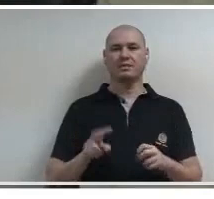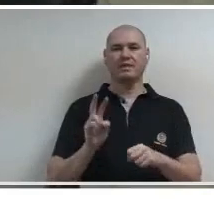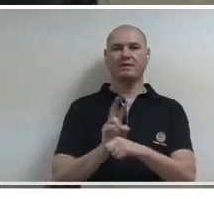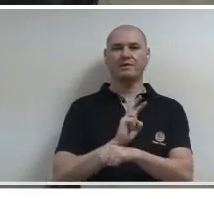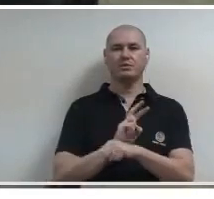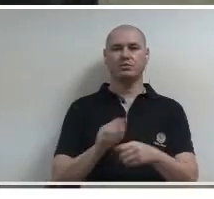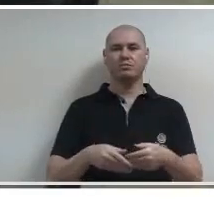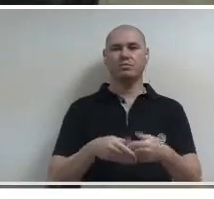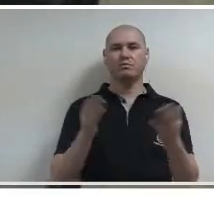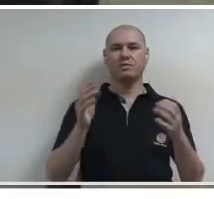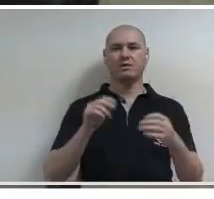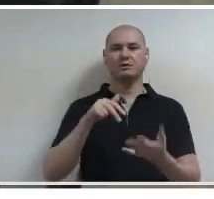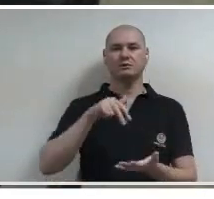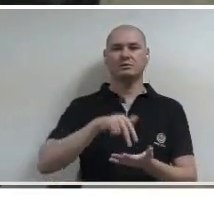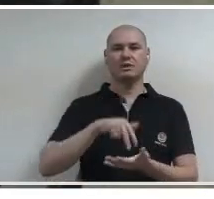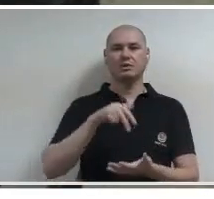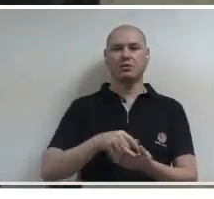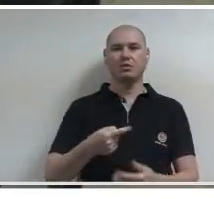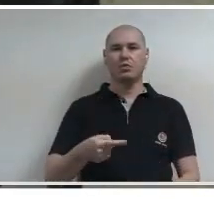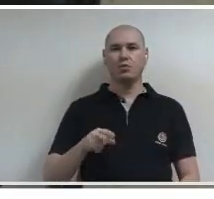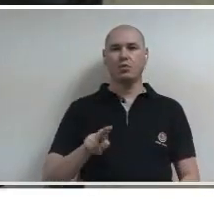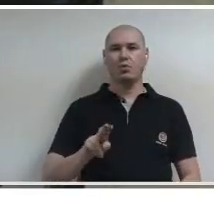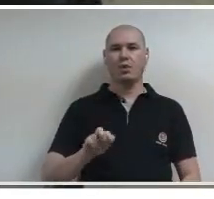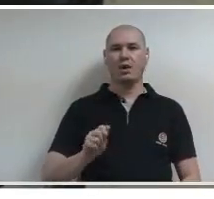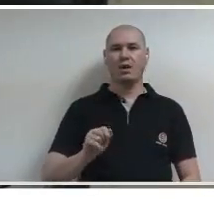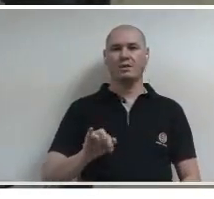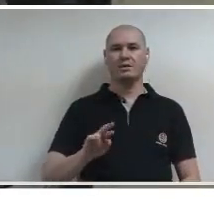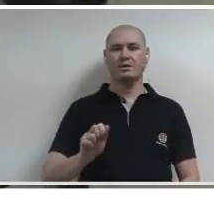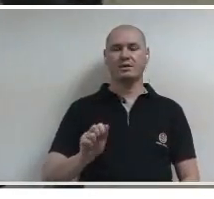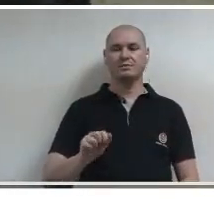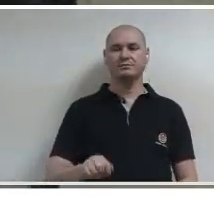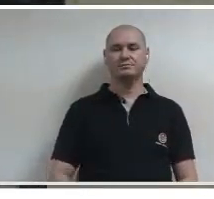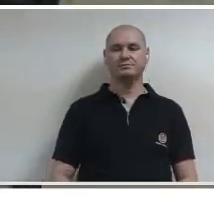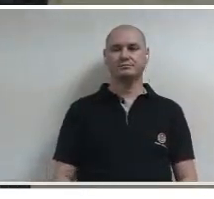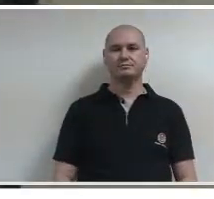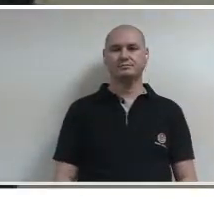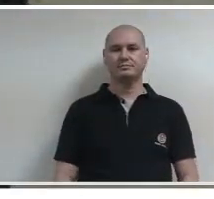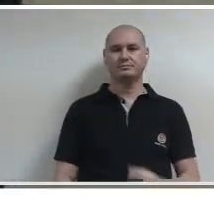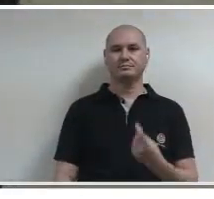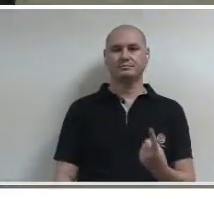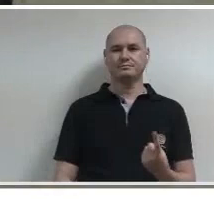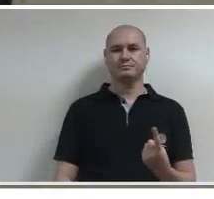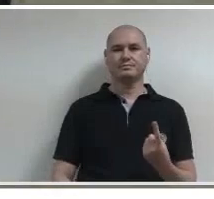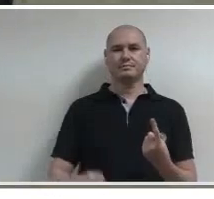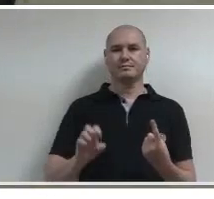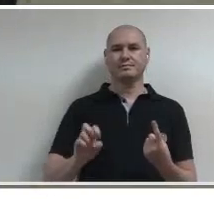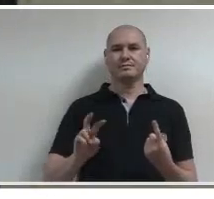Ambue, cargo defensor público, Salto del Guairá, Penguará. Ja, Yagüereco,